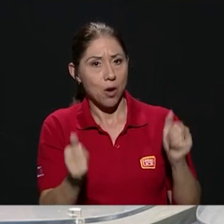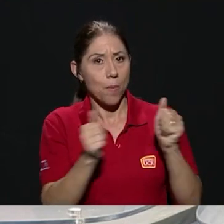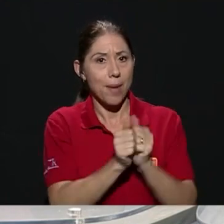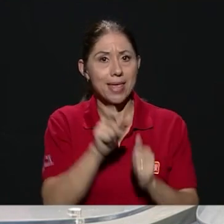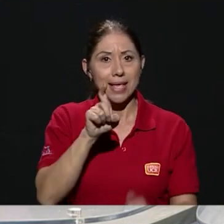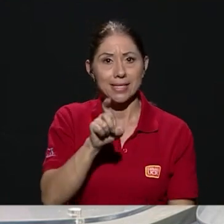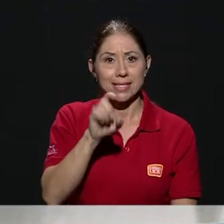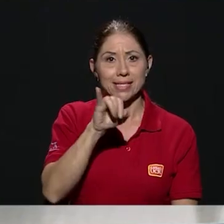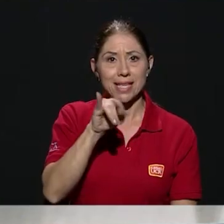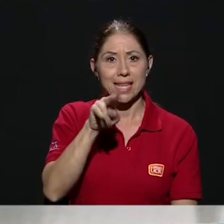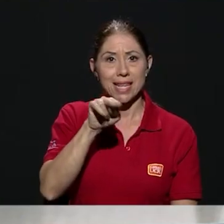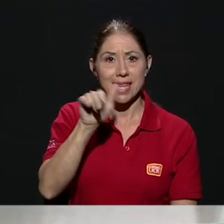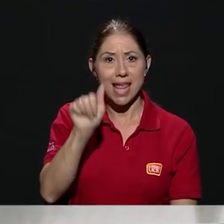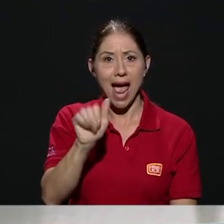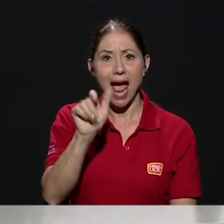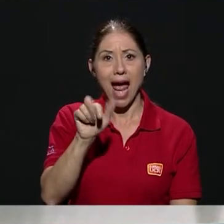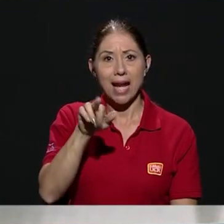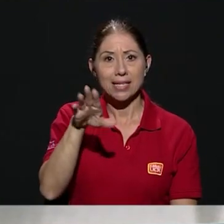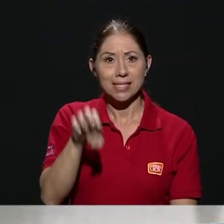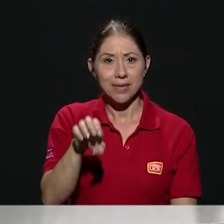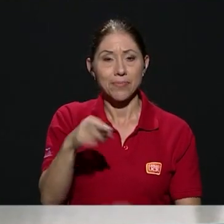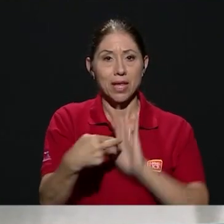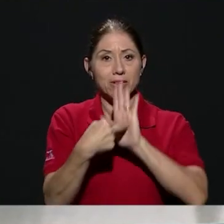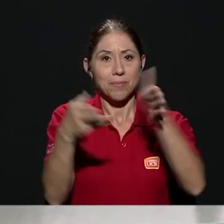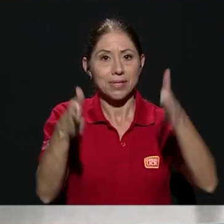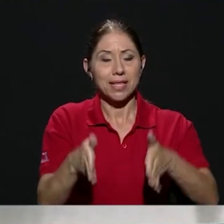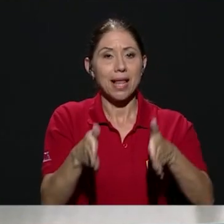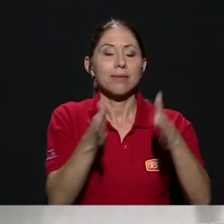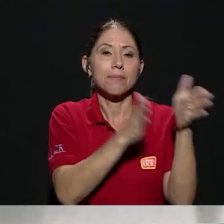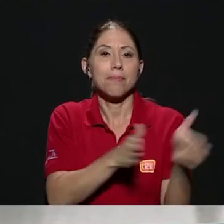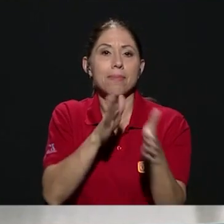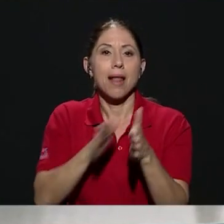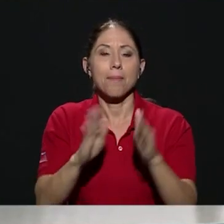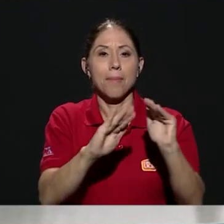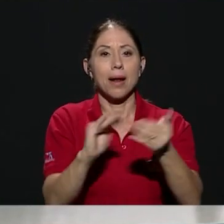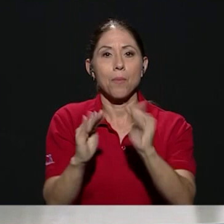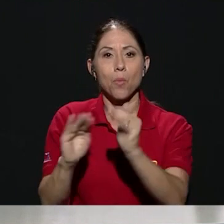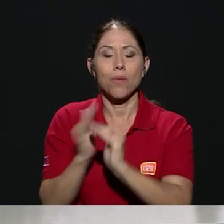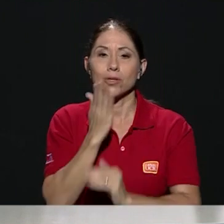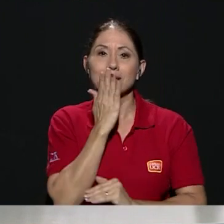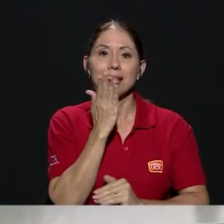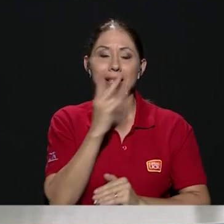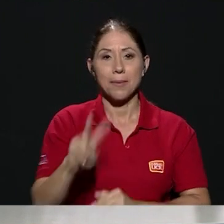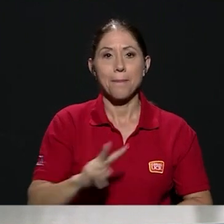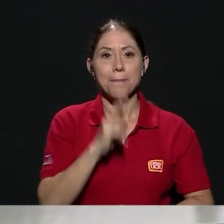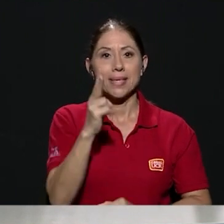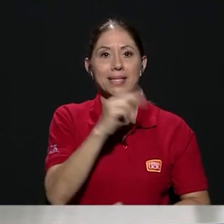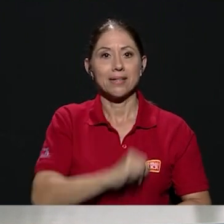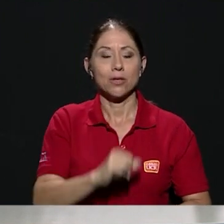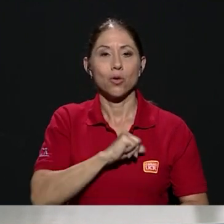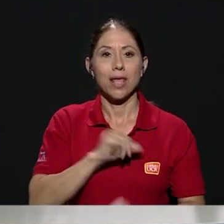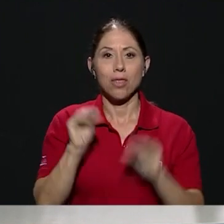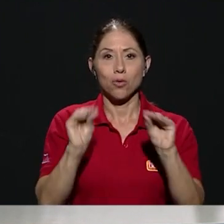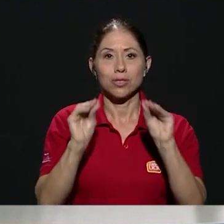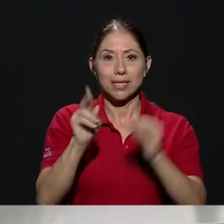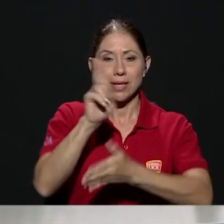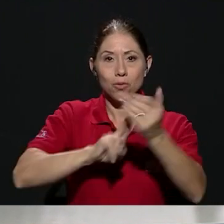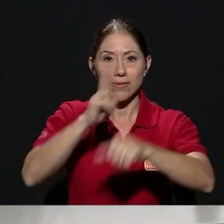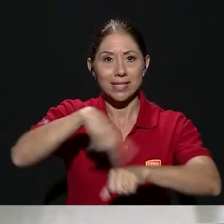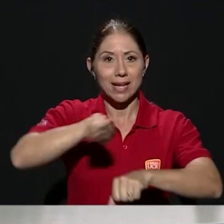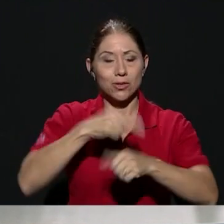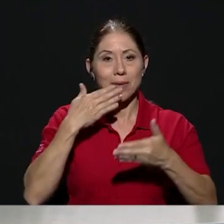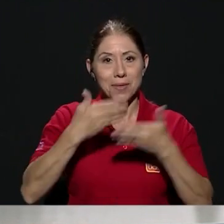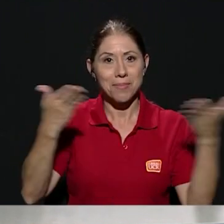oportunidad Cinia Arce Gutiérrez, quien es representante del Plan para Pueblos Indígenas de la Vicerrectoría de Docencia de la Universidad Nacional. Bienvenida a Una Mirada.